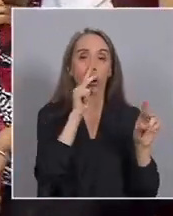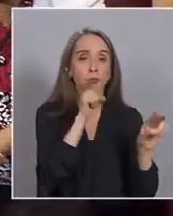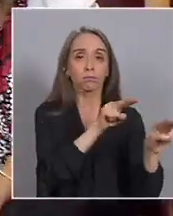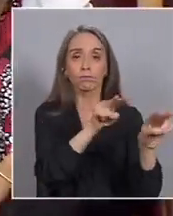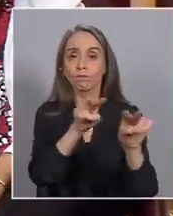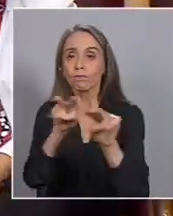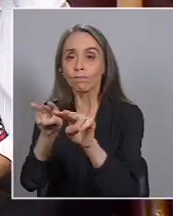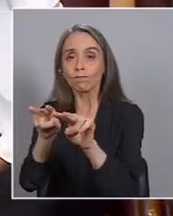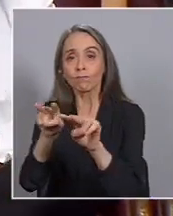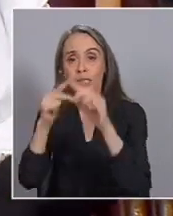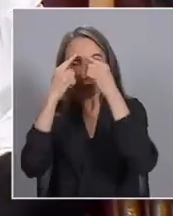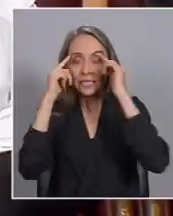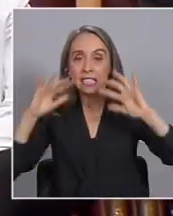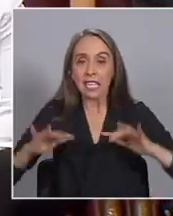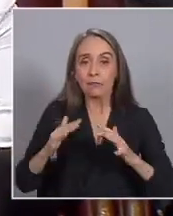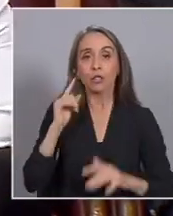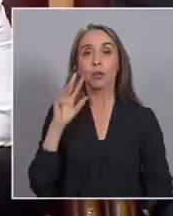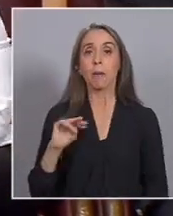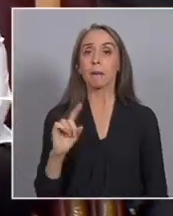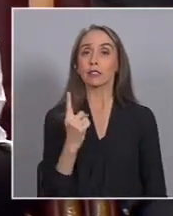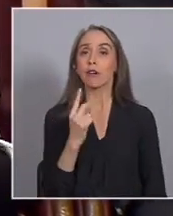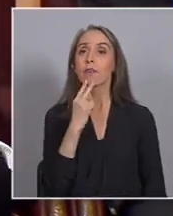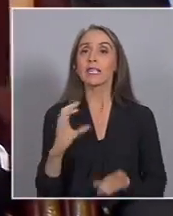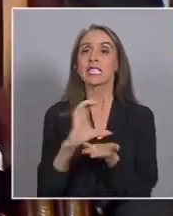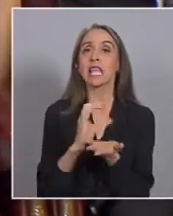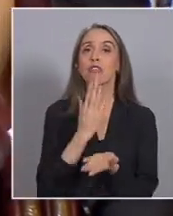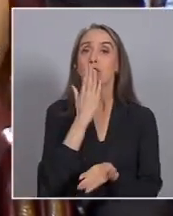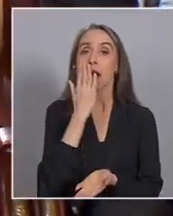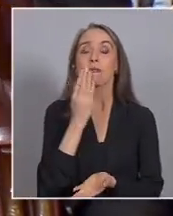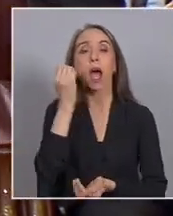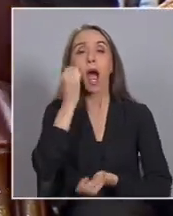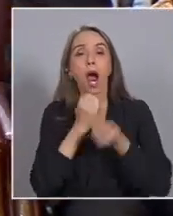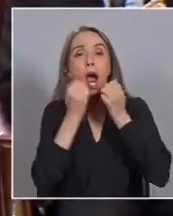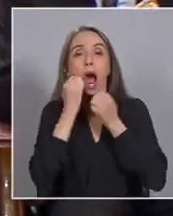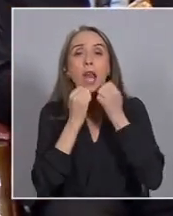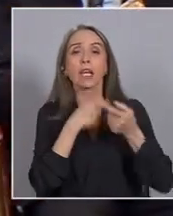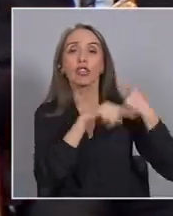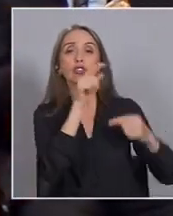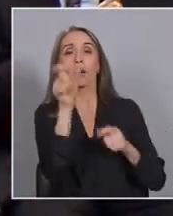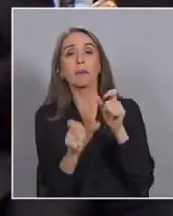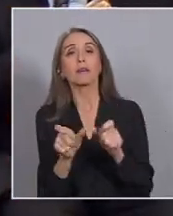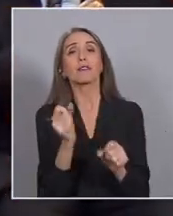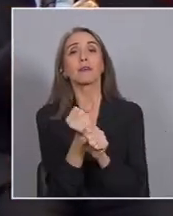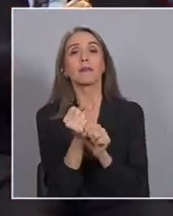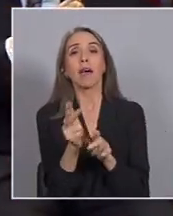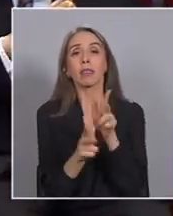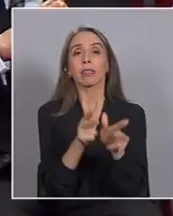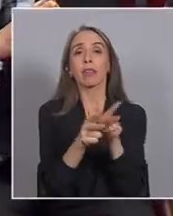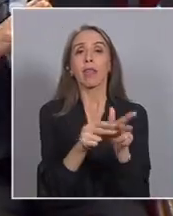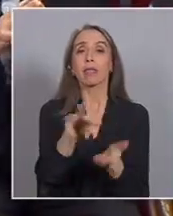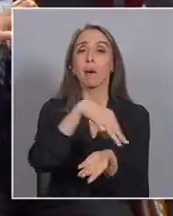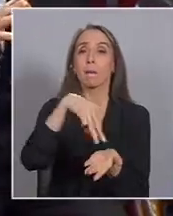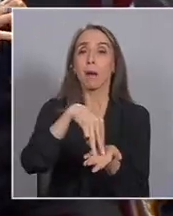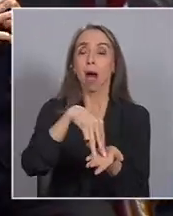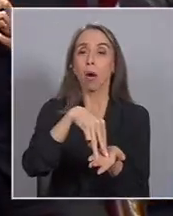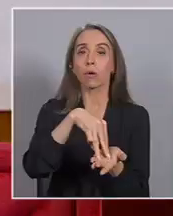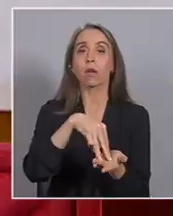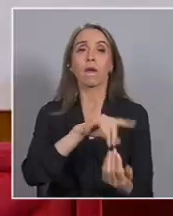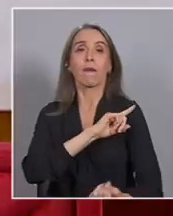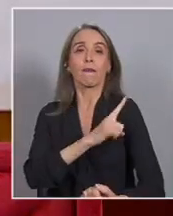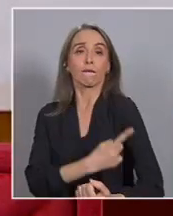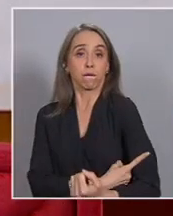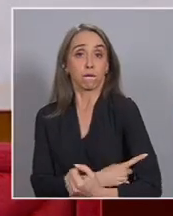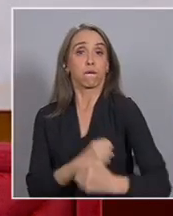el esfuerzo permanente de una madre soltera de Cerro Navia y el cariño cargado de historia de un ferroviario maulino, la fuerza